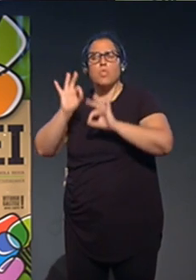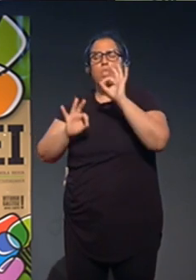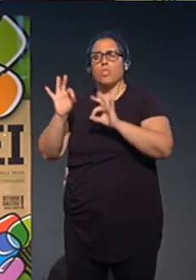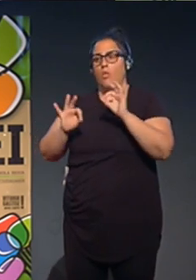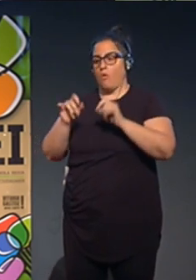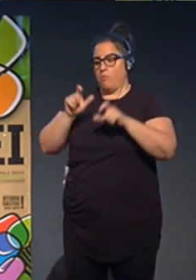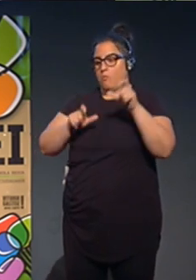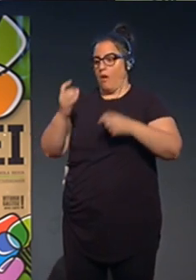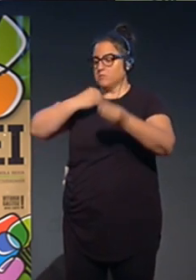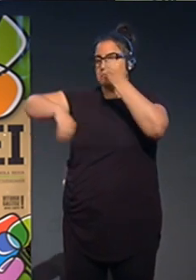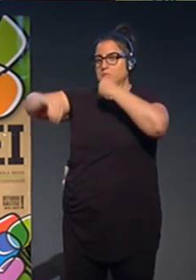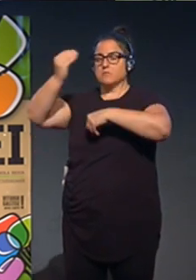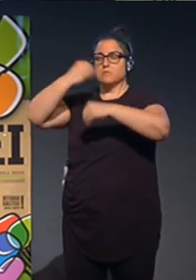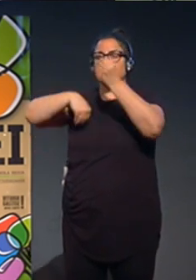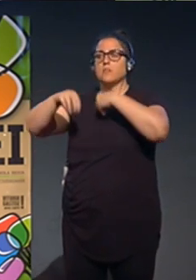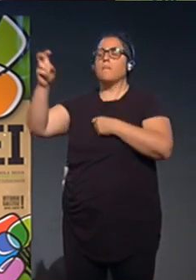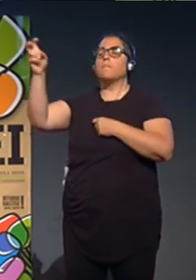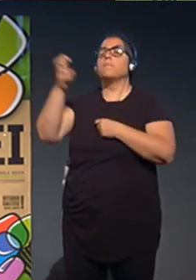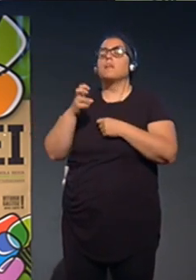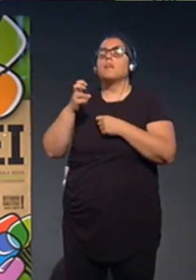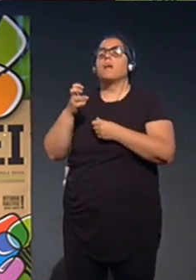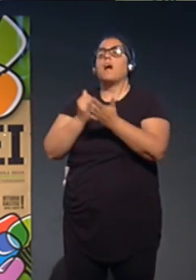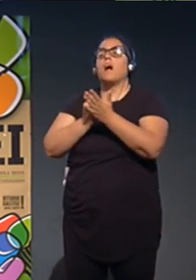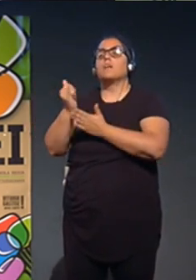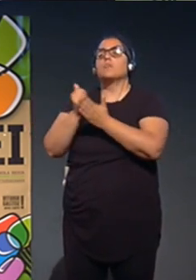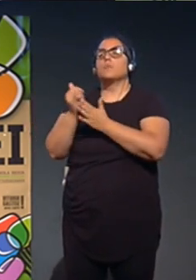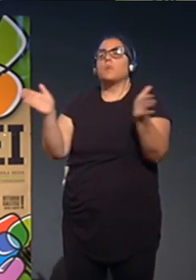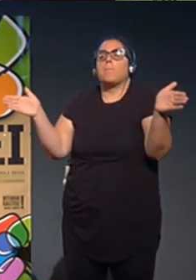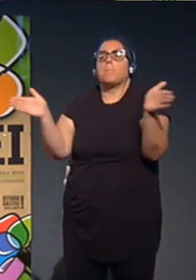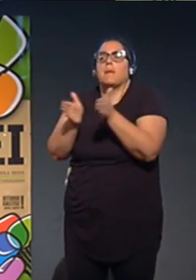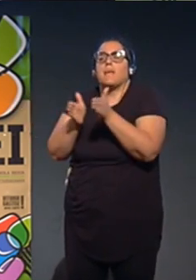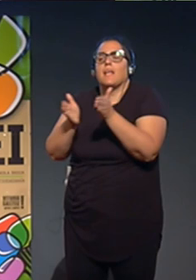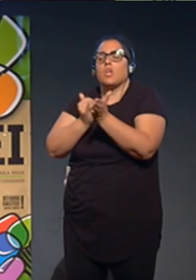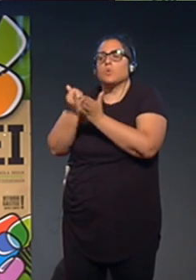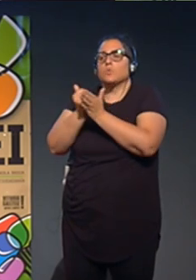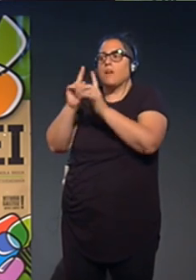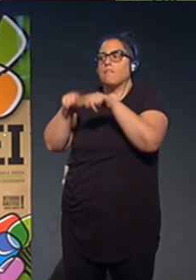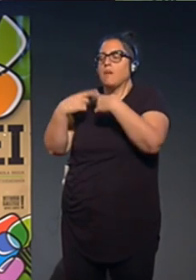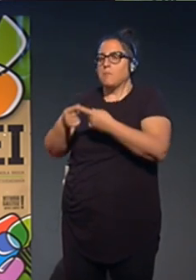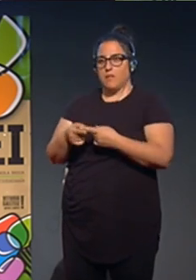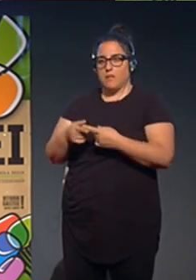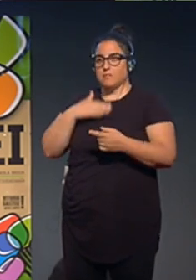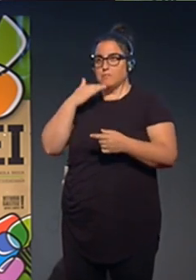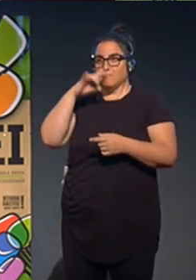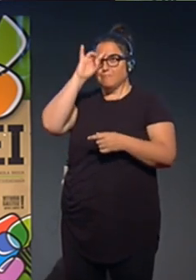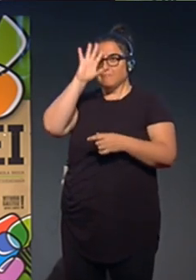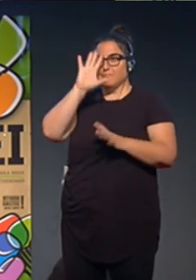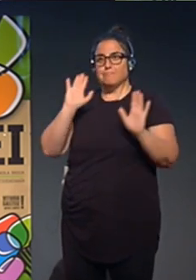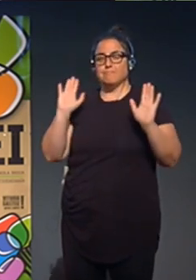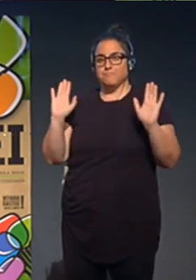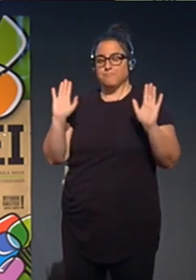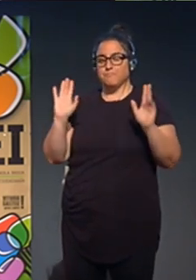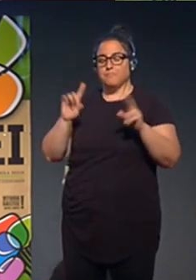humanidad provienen de la agricultura familiar y El pequeño agricultor Una gran sorpresa